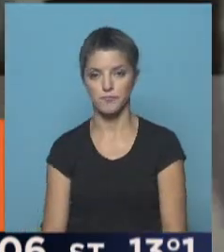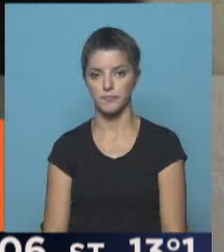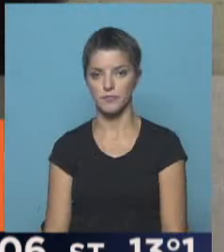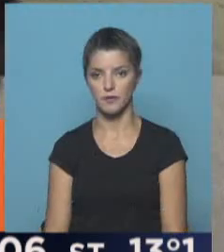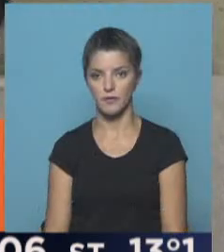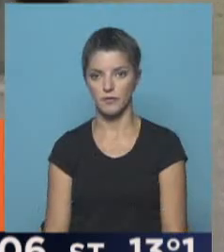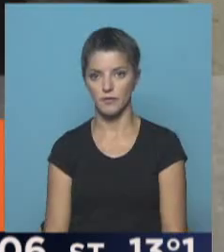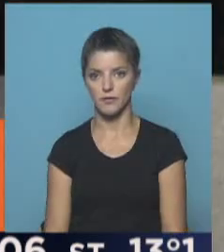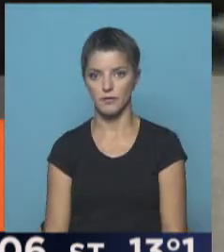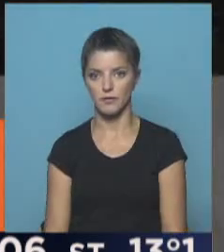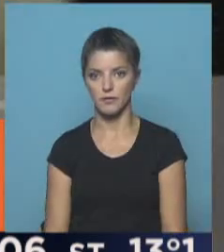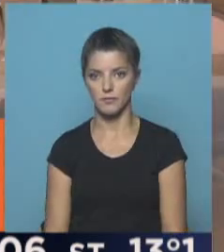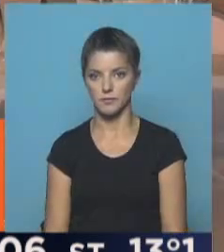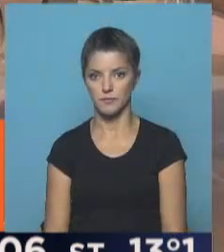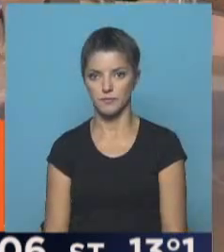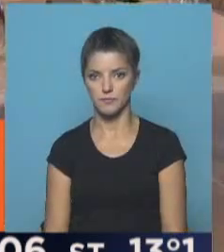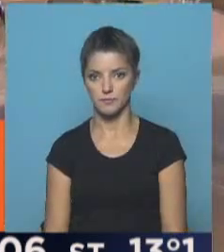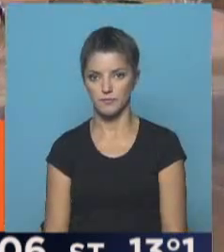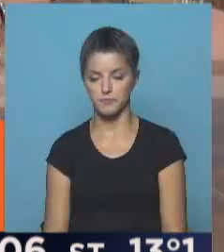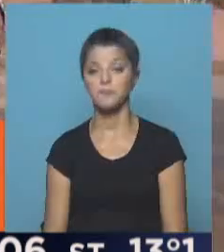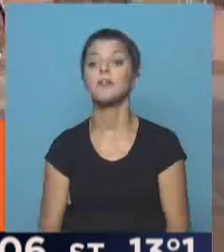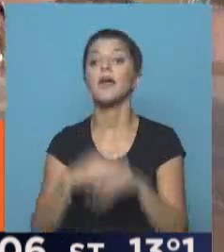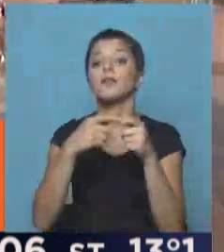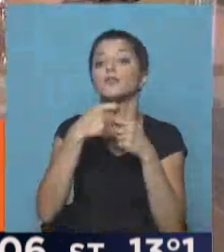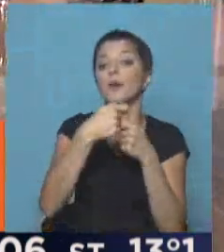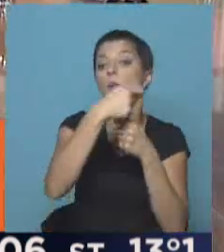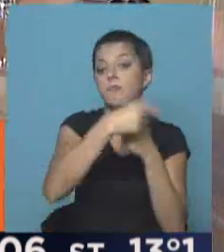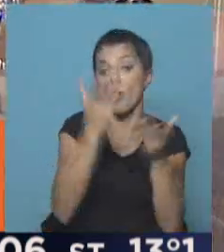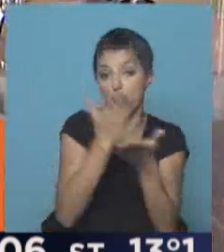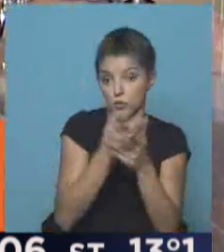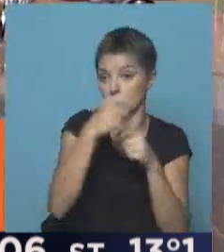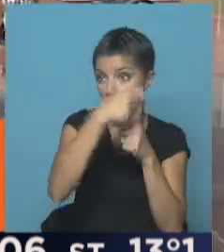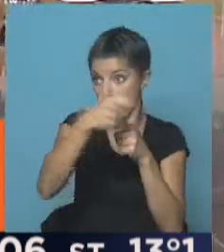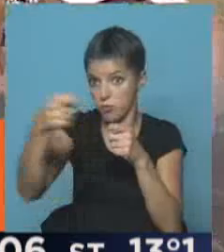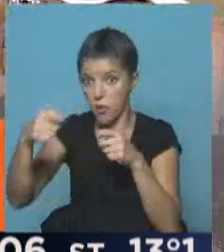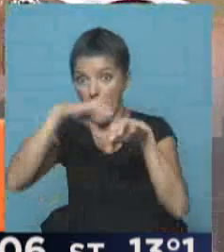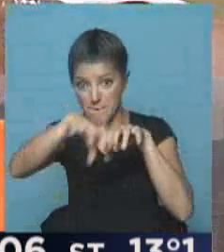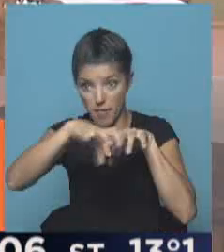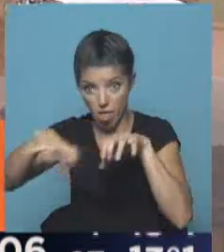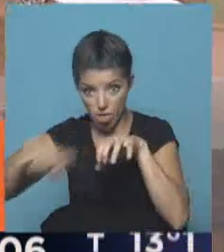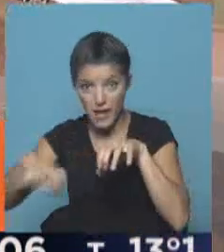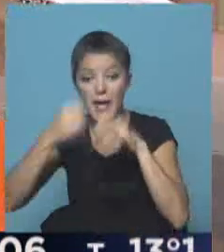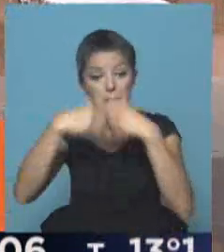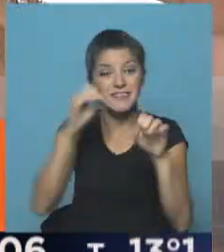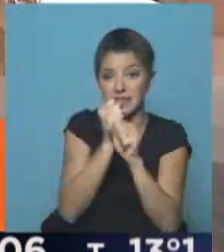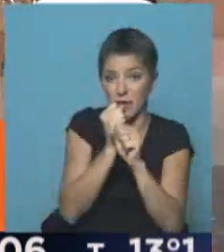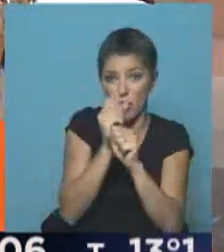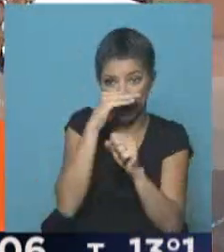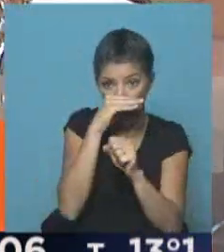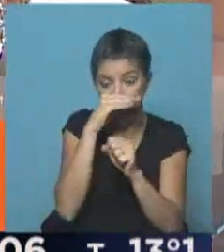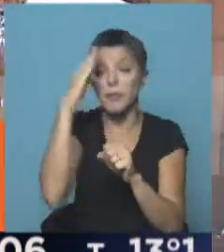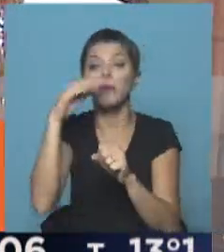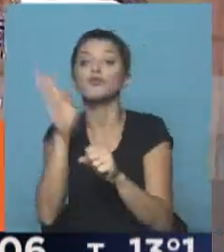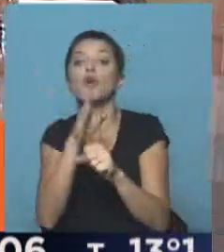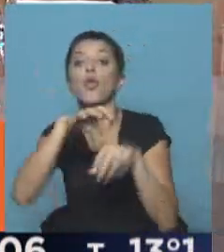desparraman entre una serie de pequeños proveedores que en realidad lo empiezan a trabajar en negro y terminan juntándolo entre esos todos